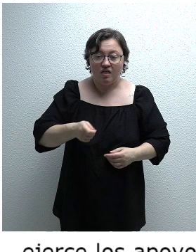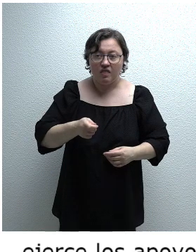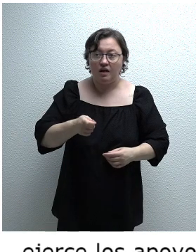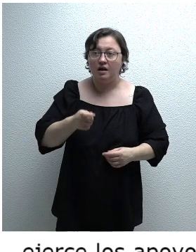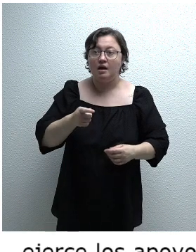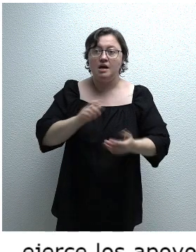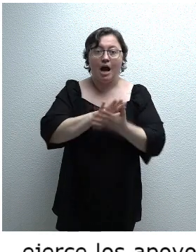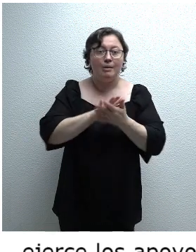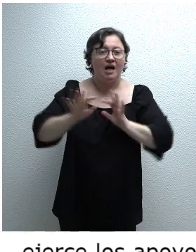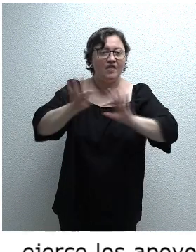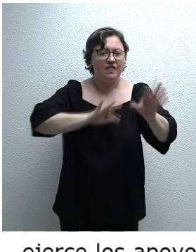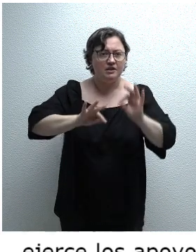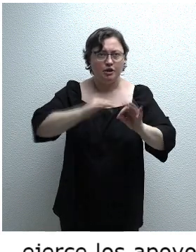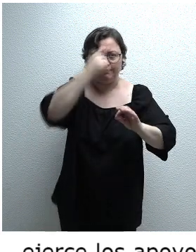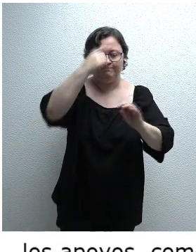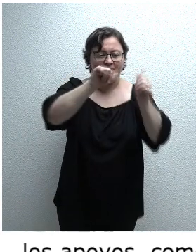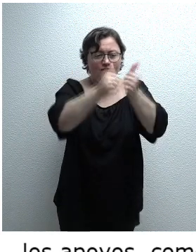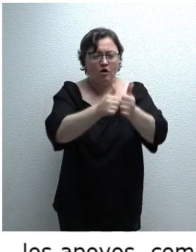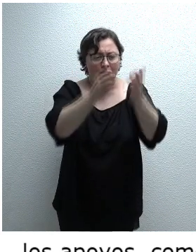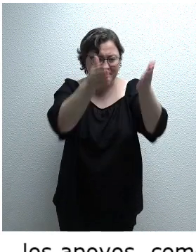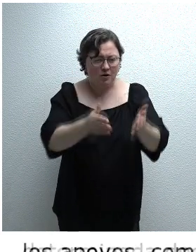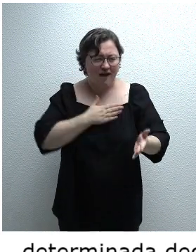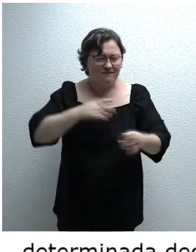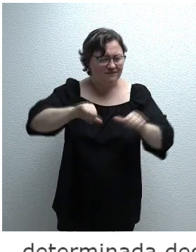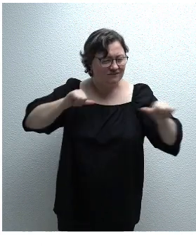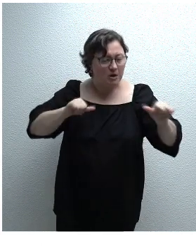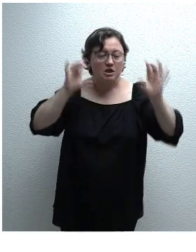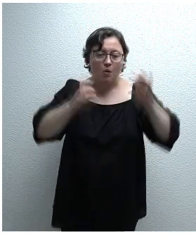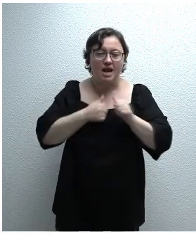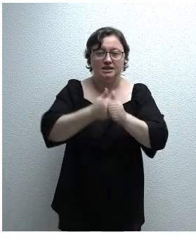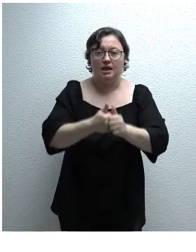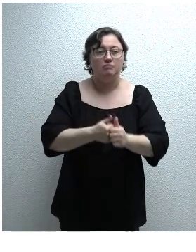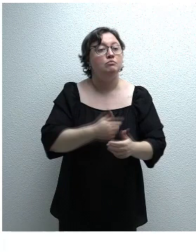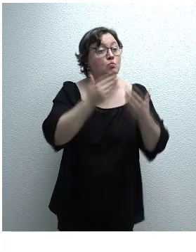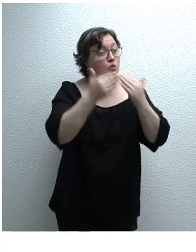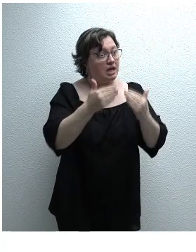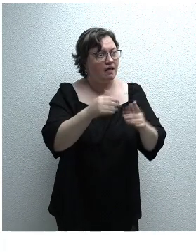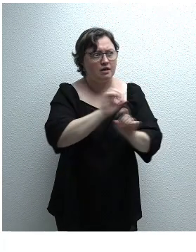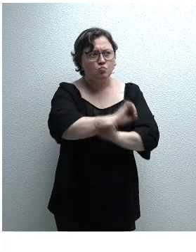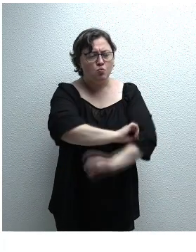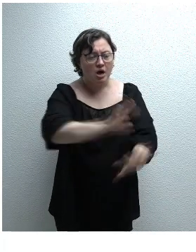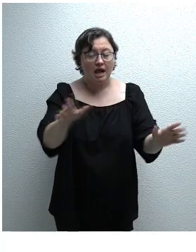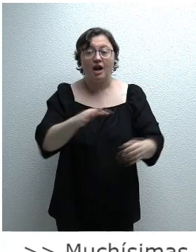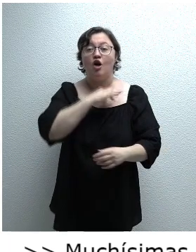realizar una determinada decisión. Muchísimas gracias, María José, muy claro. Y ahora volvemos a Federico.